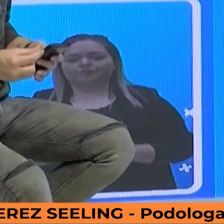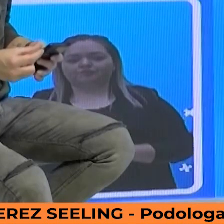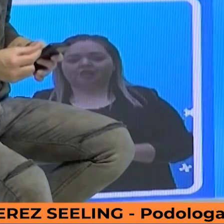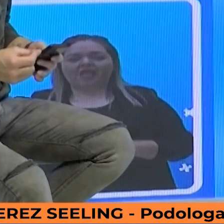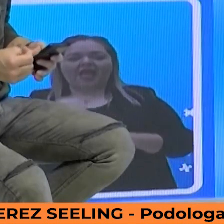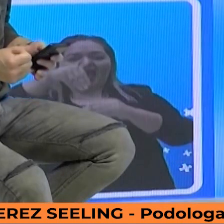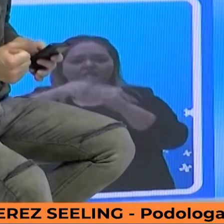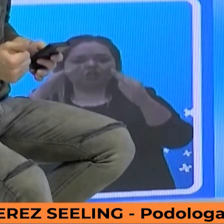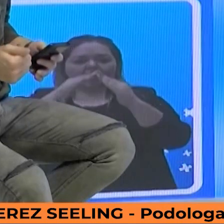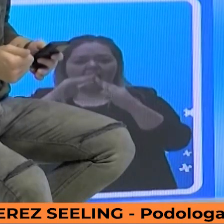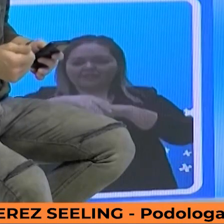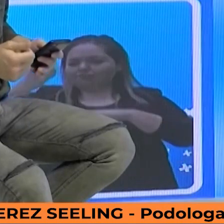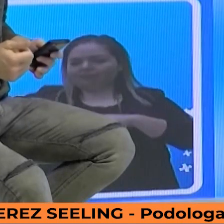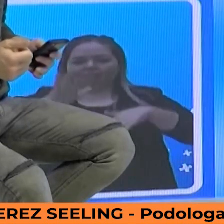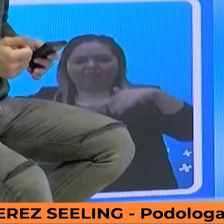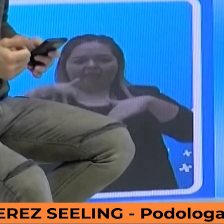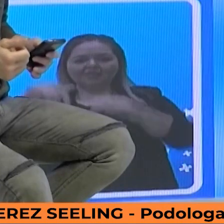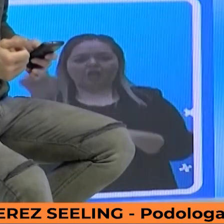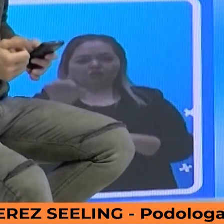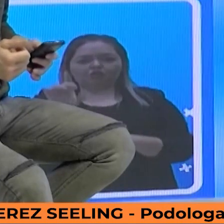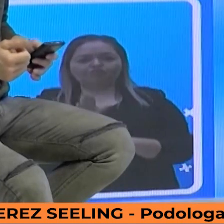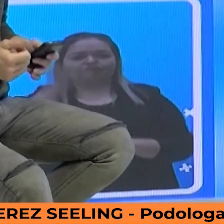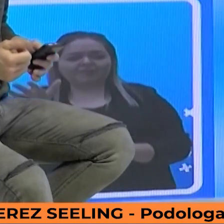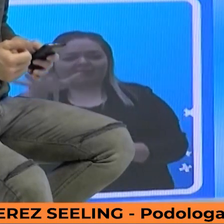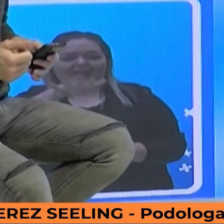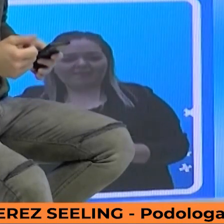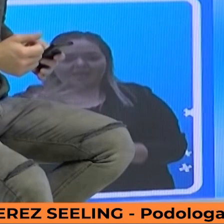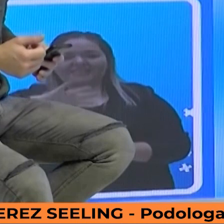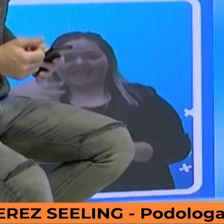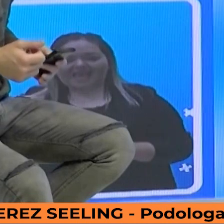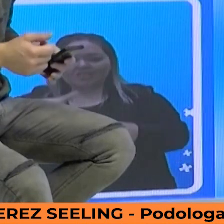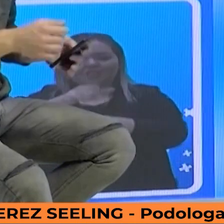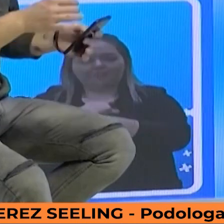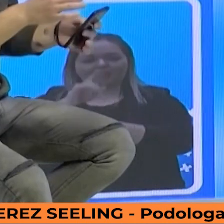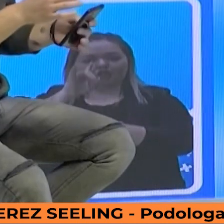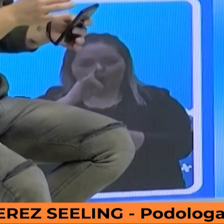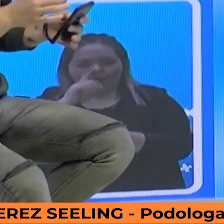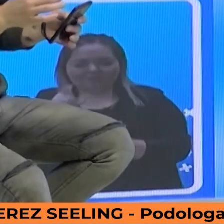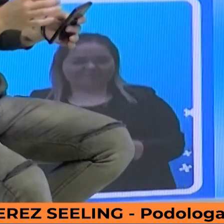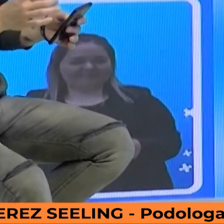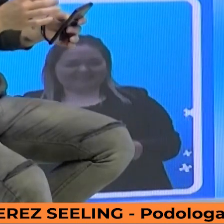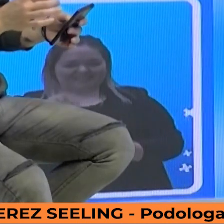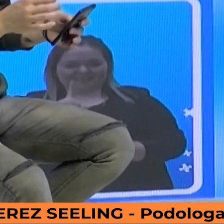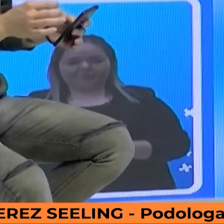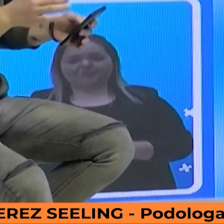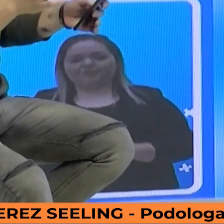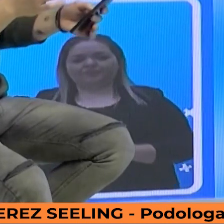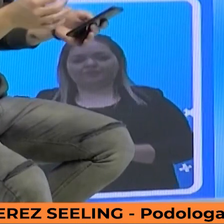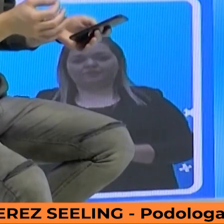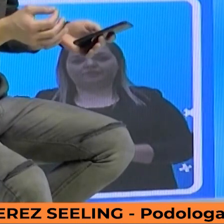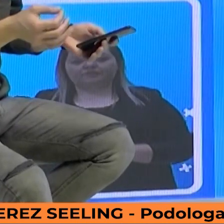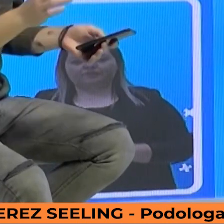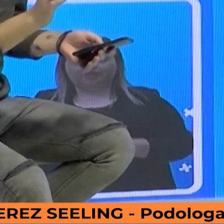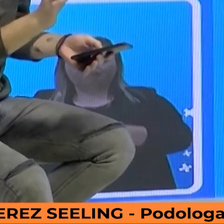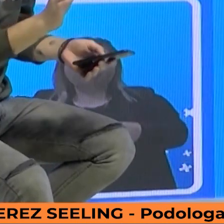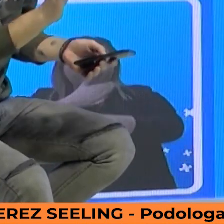es. Y bueno, y así. Es importante. Aparte, yo envidio mucho el instrumental con el que cuentan ustedes. Sí. Porque la